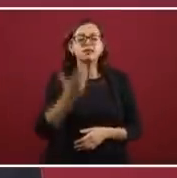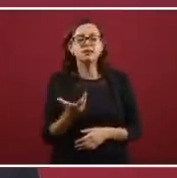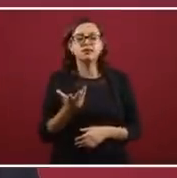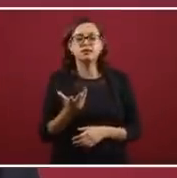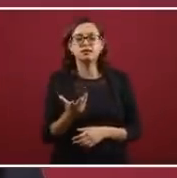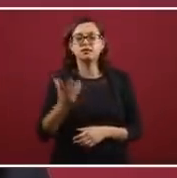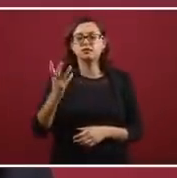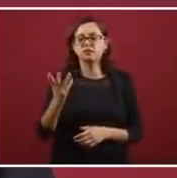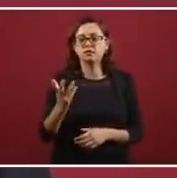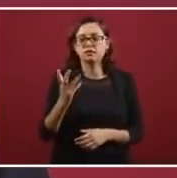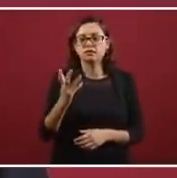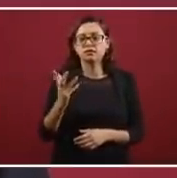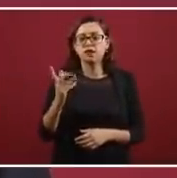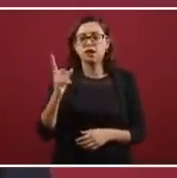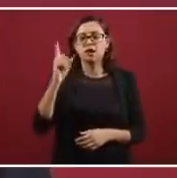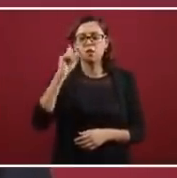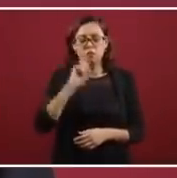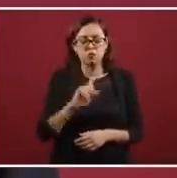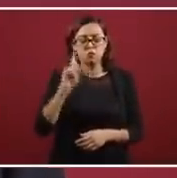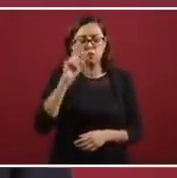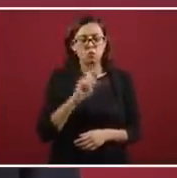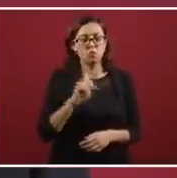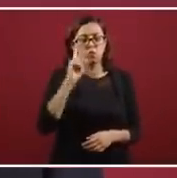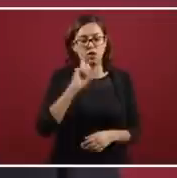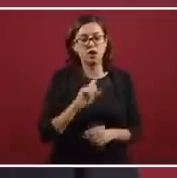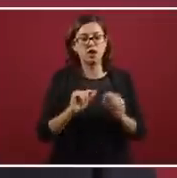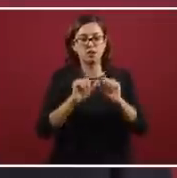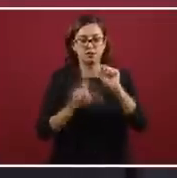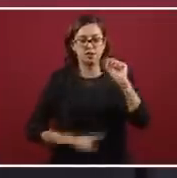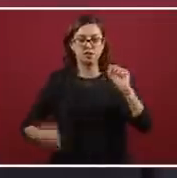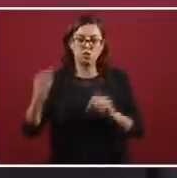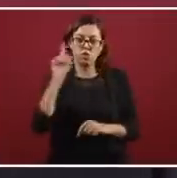Yo diría así, las mujeres de México